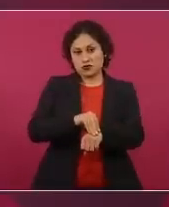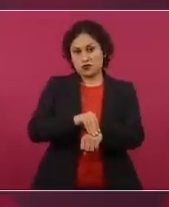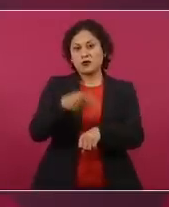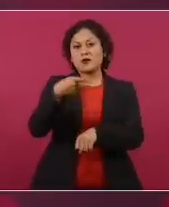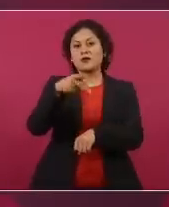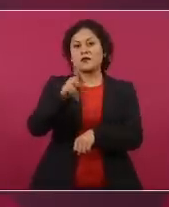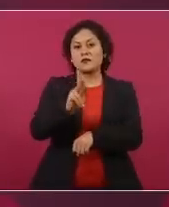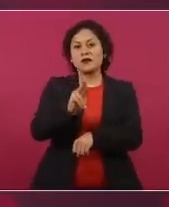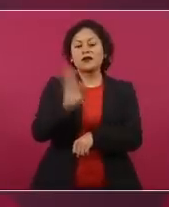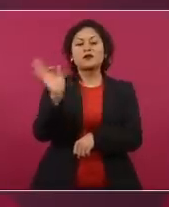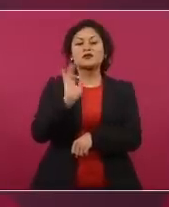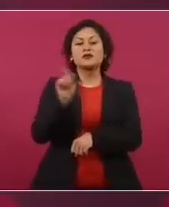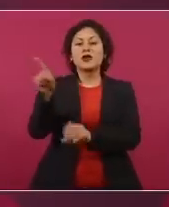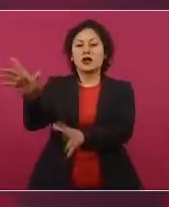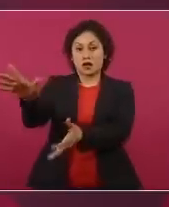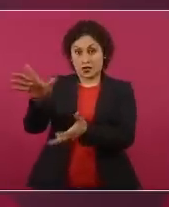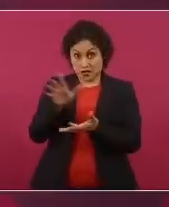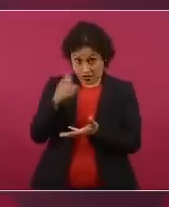para la mañanera,